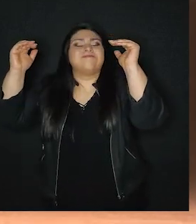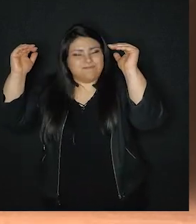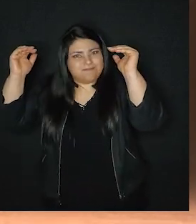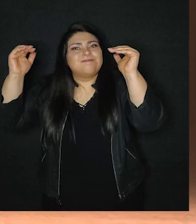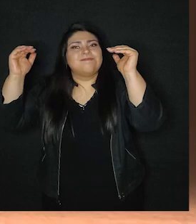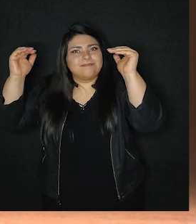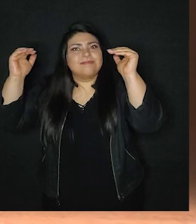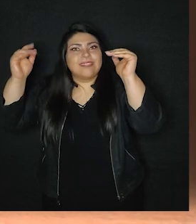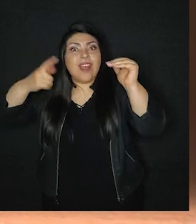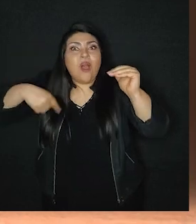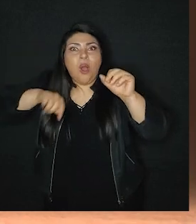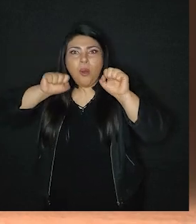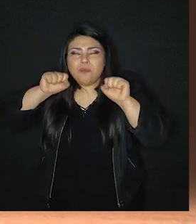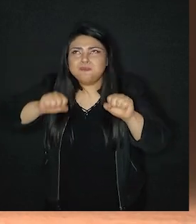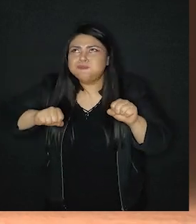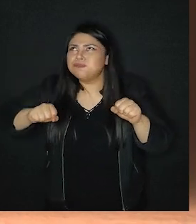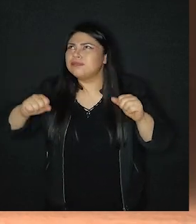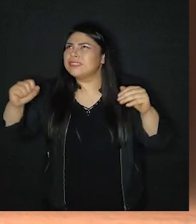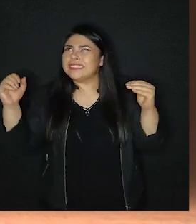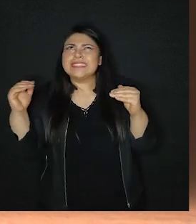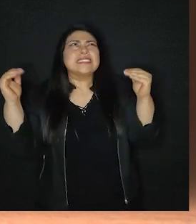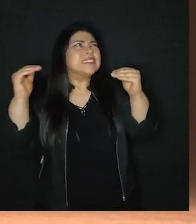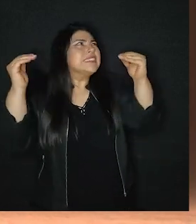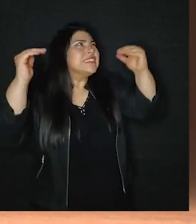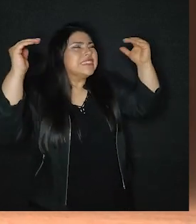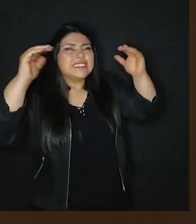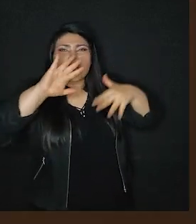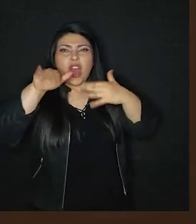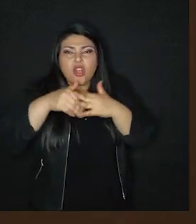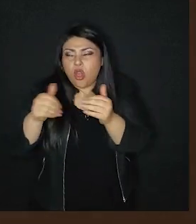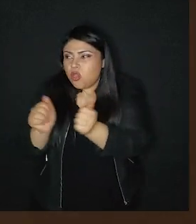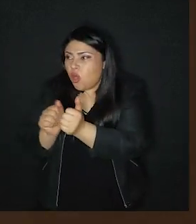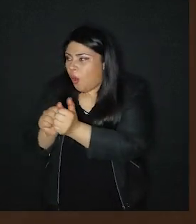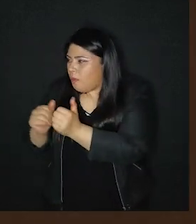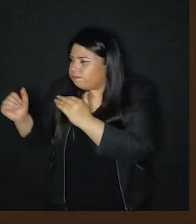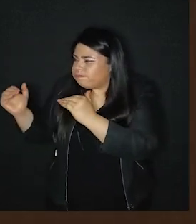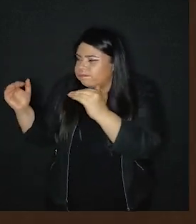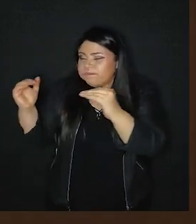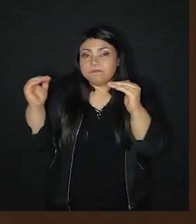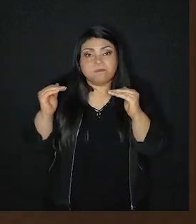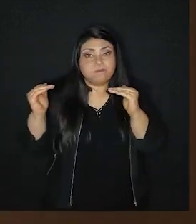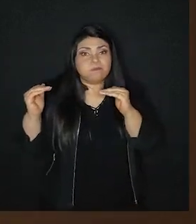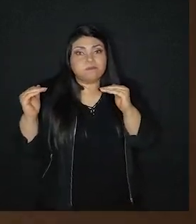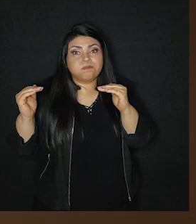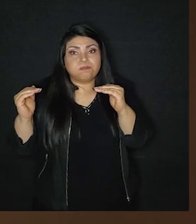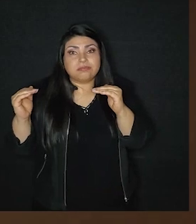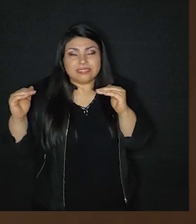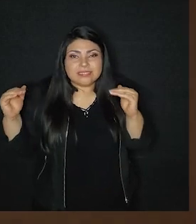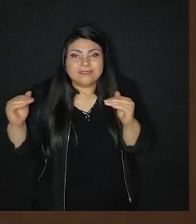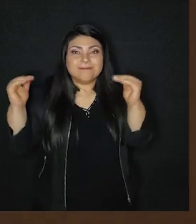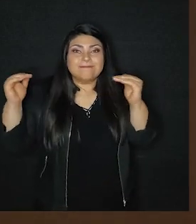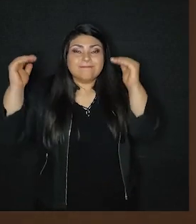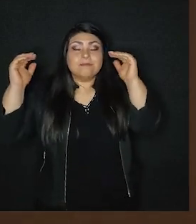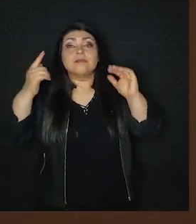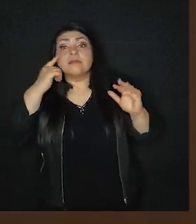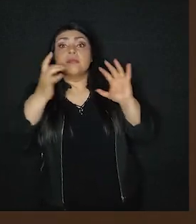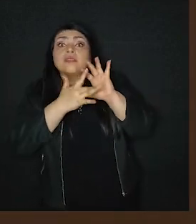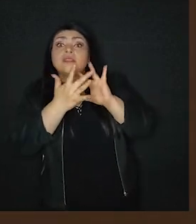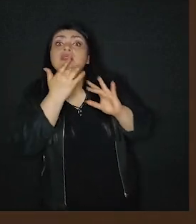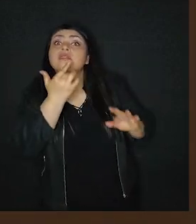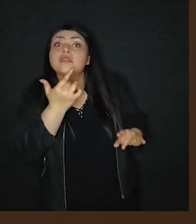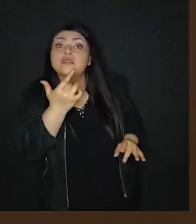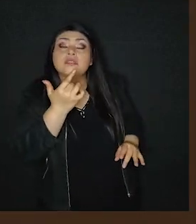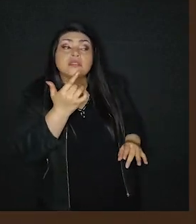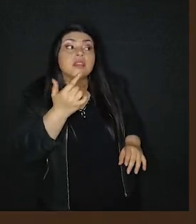podemos elaborar paredes y techos no se me estoy explicando a ver otro ejemplo Jesús viene y dice